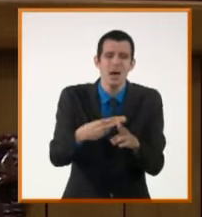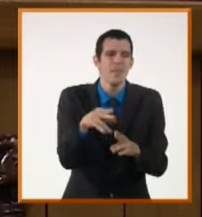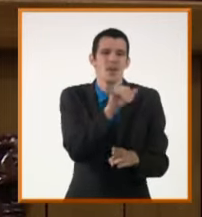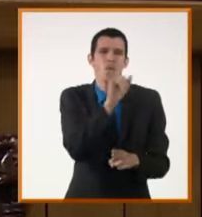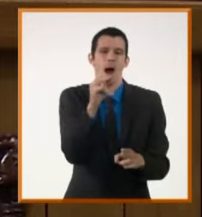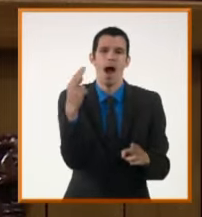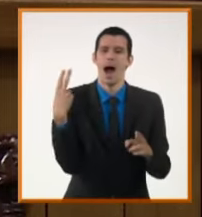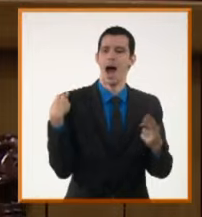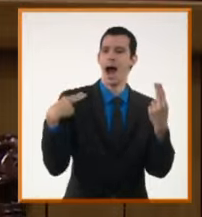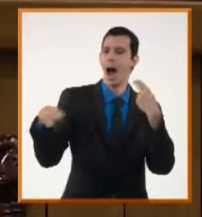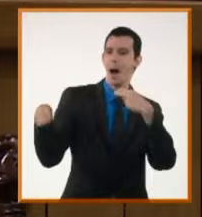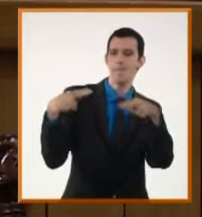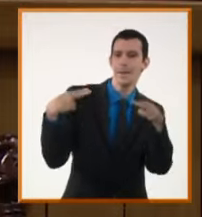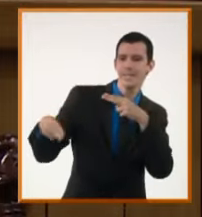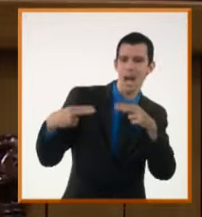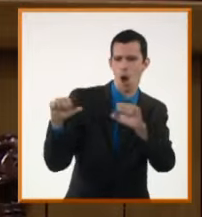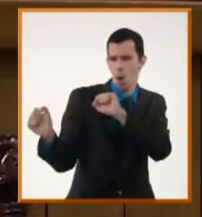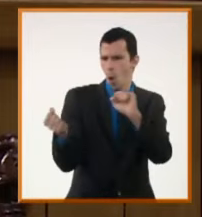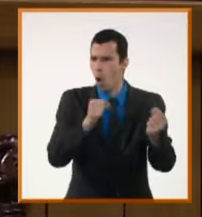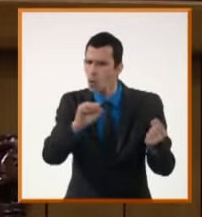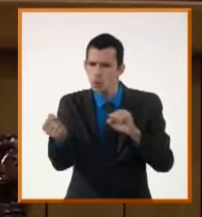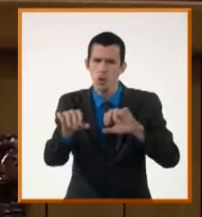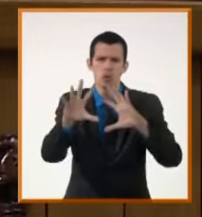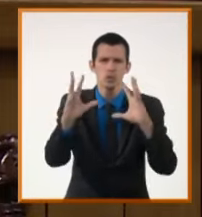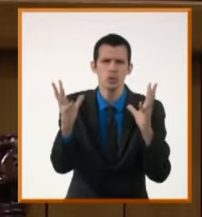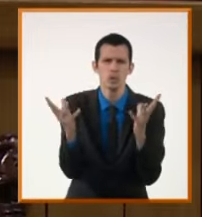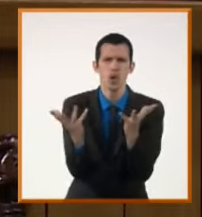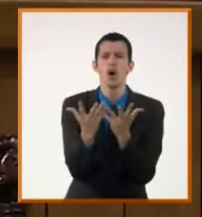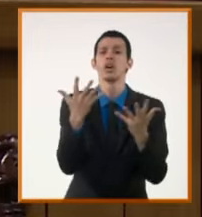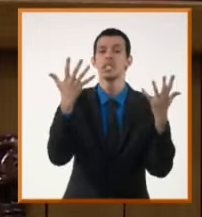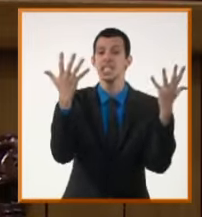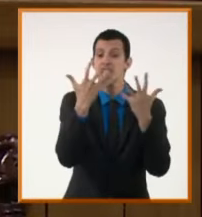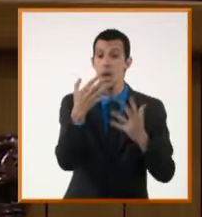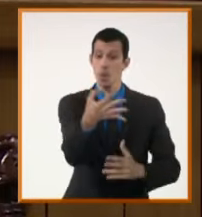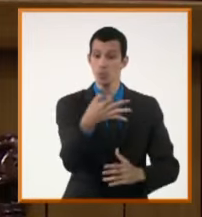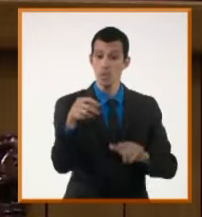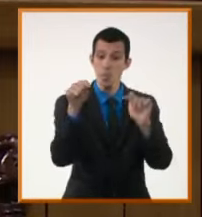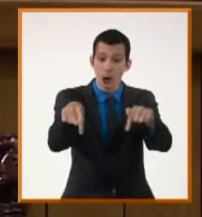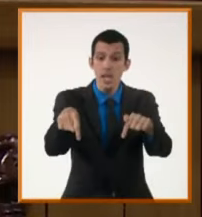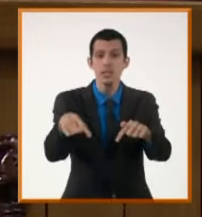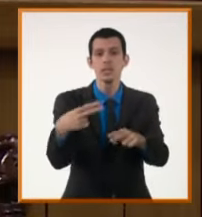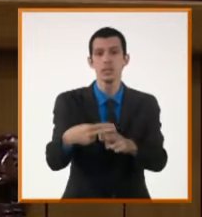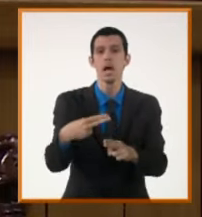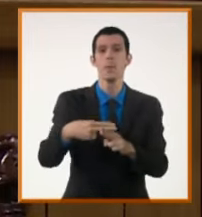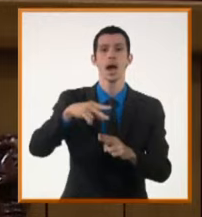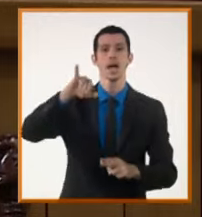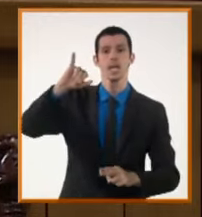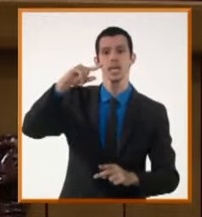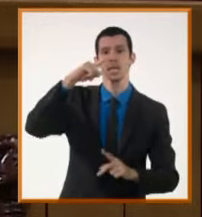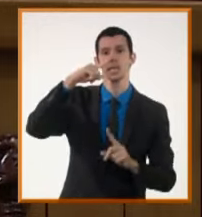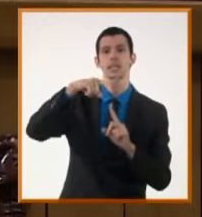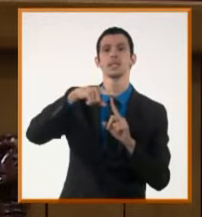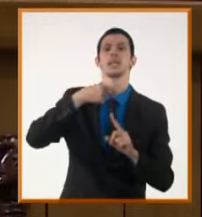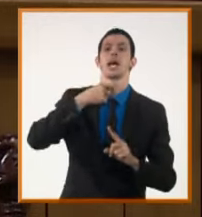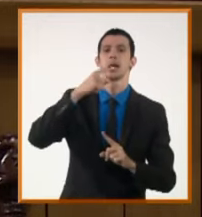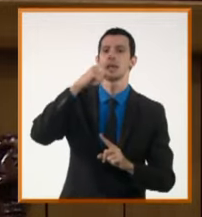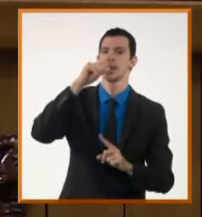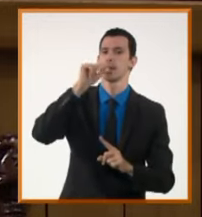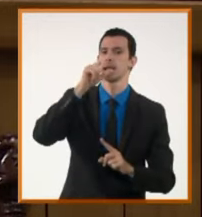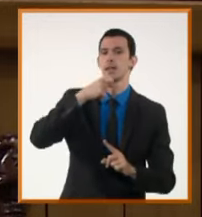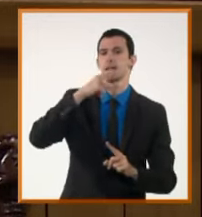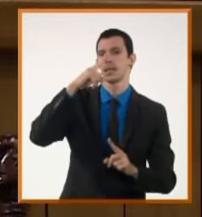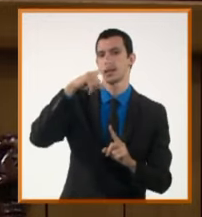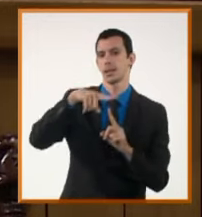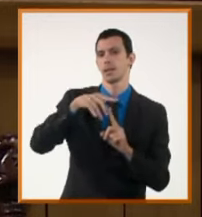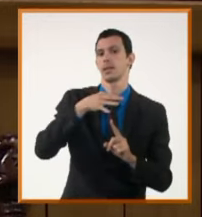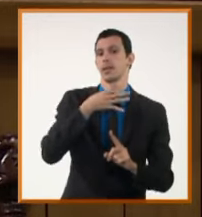los mejores cuadros para que dirijan los municipios. Esos son los que dirigen la economía, dirigen los programas sociales, y sin embargo no